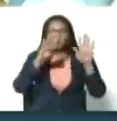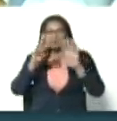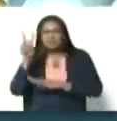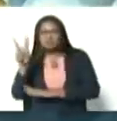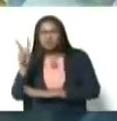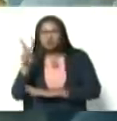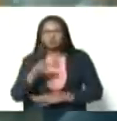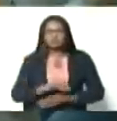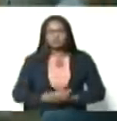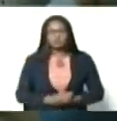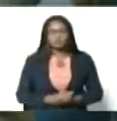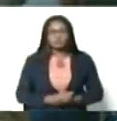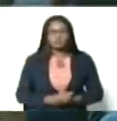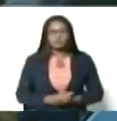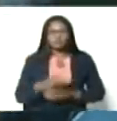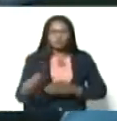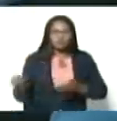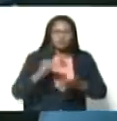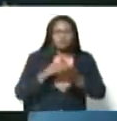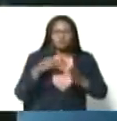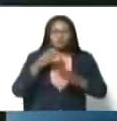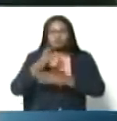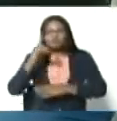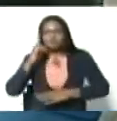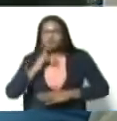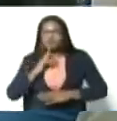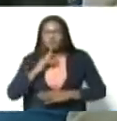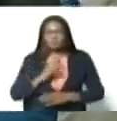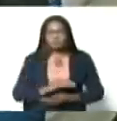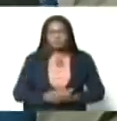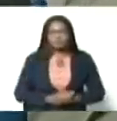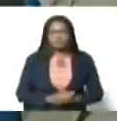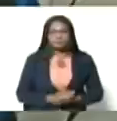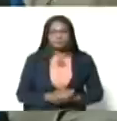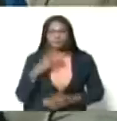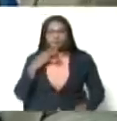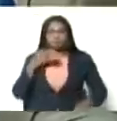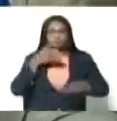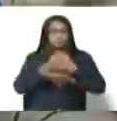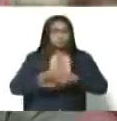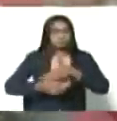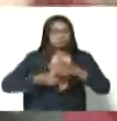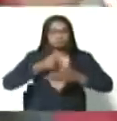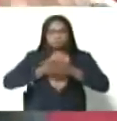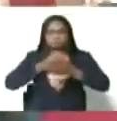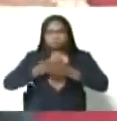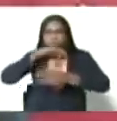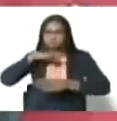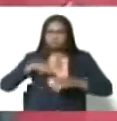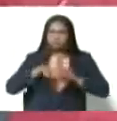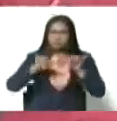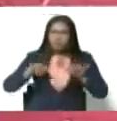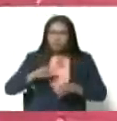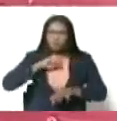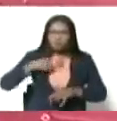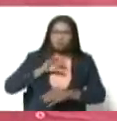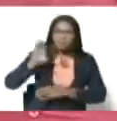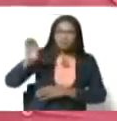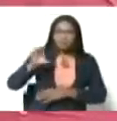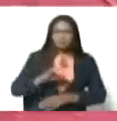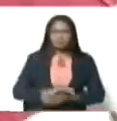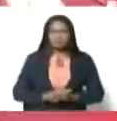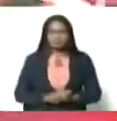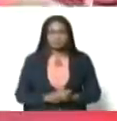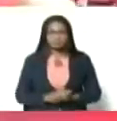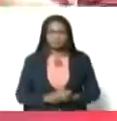1992. Y volví a Bolívar, a la batalla histórica de nuestra patria.